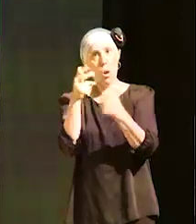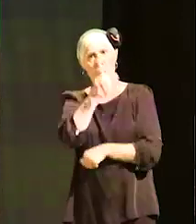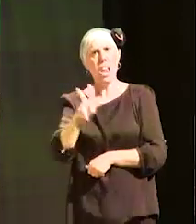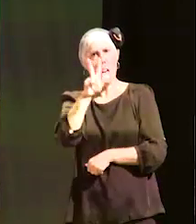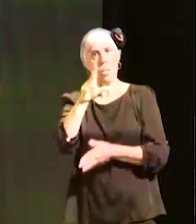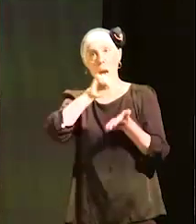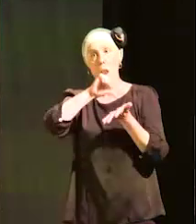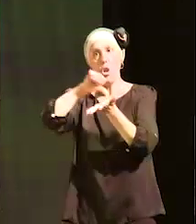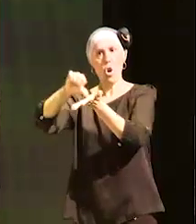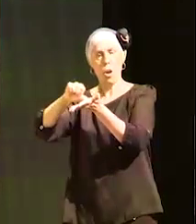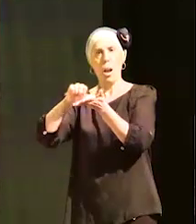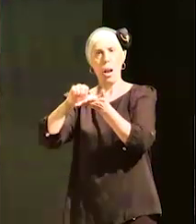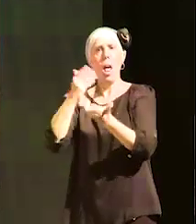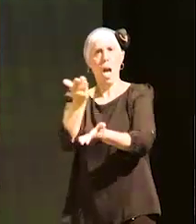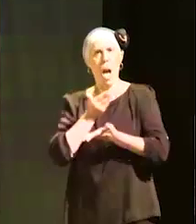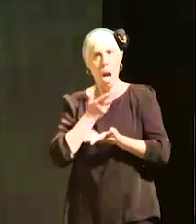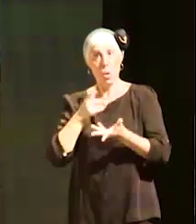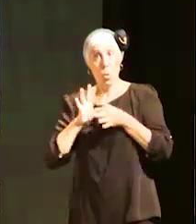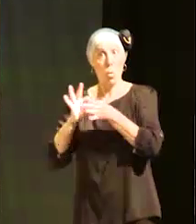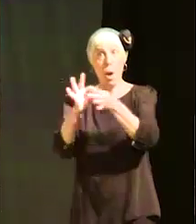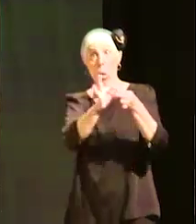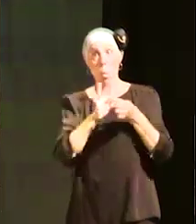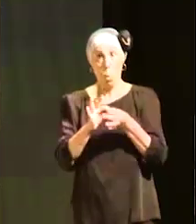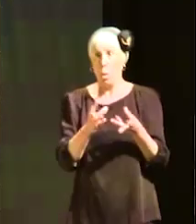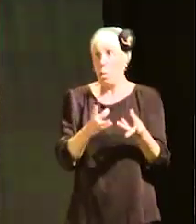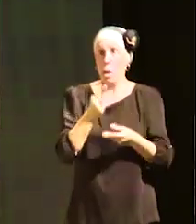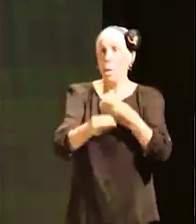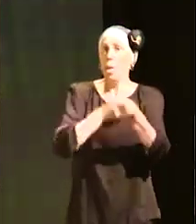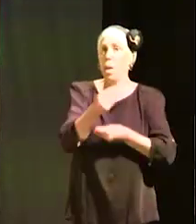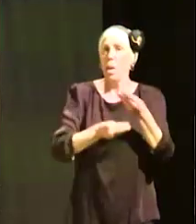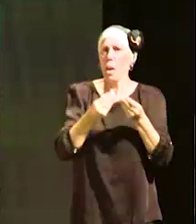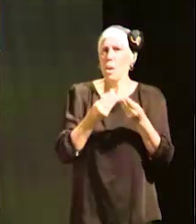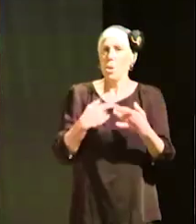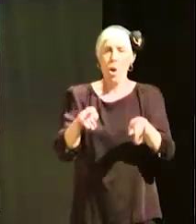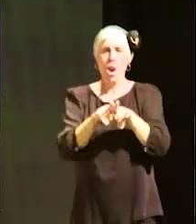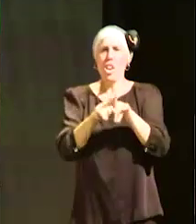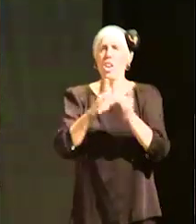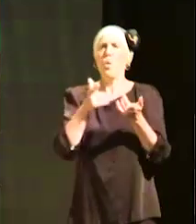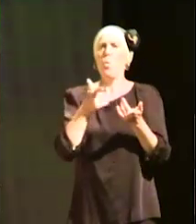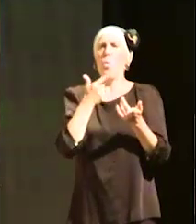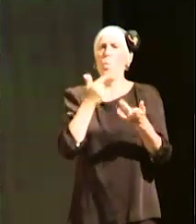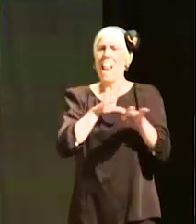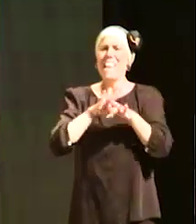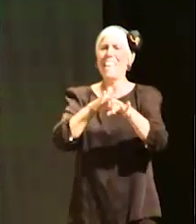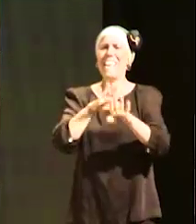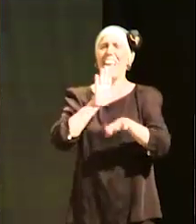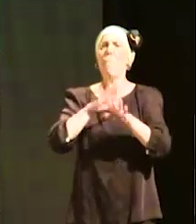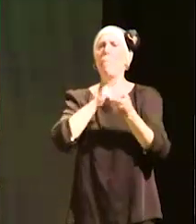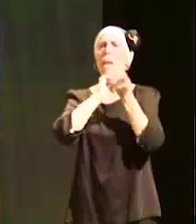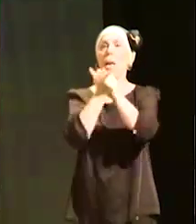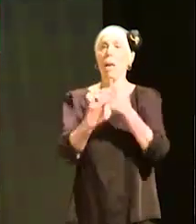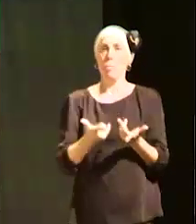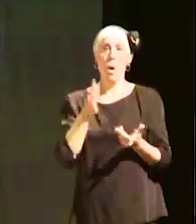aliadas que es que han tenido que hacerlo como lo que les decía de actores de cambio las mujeres que están haciendo